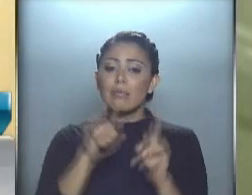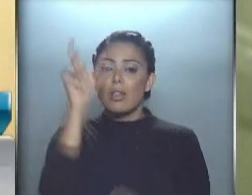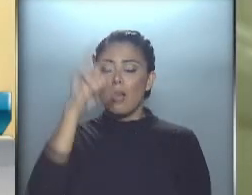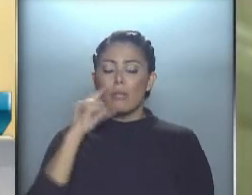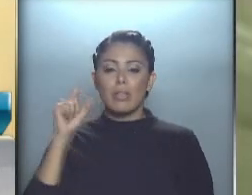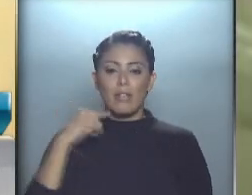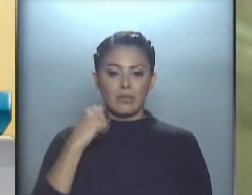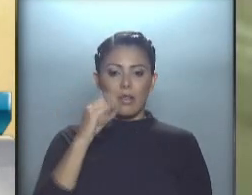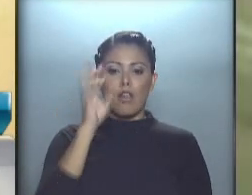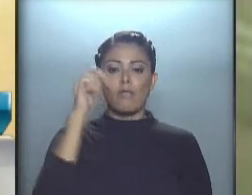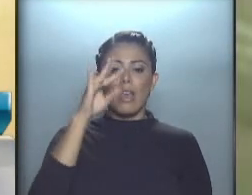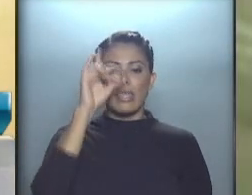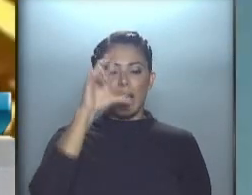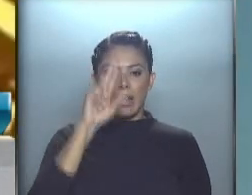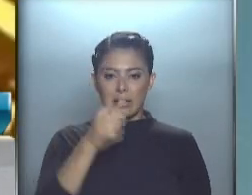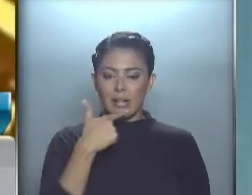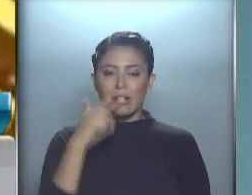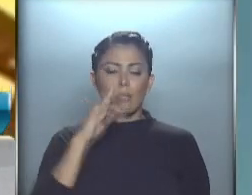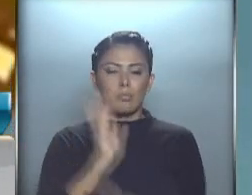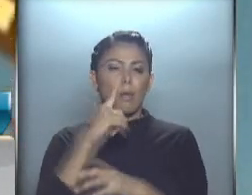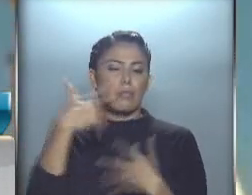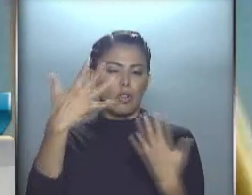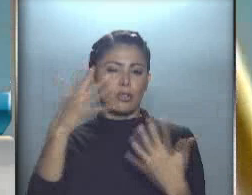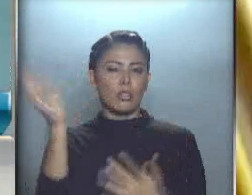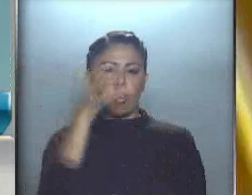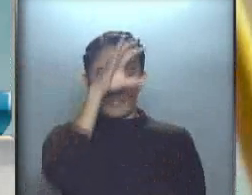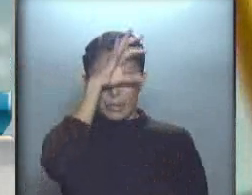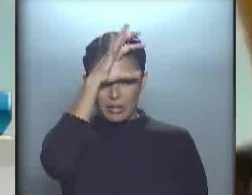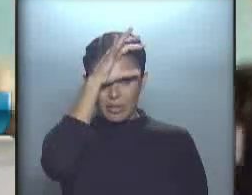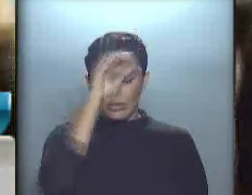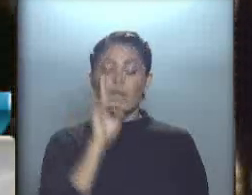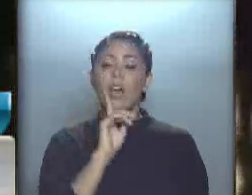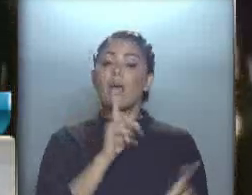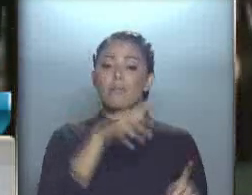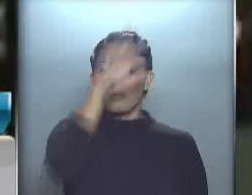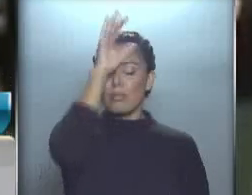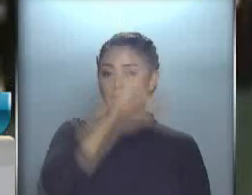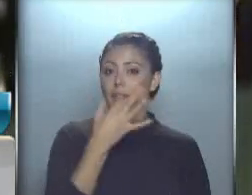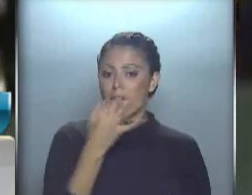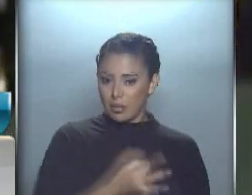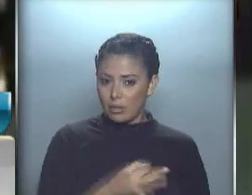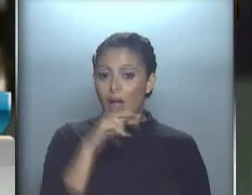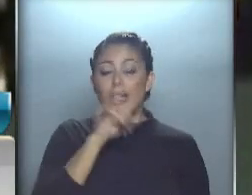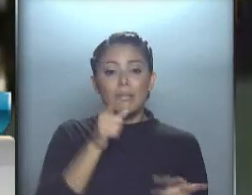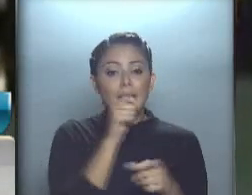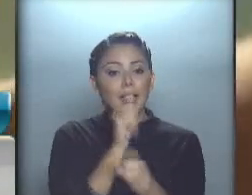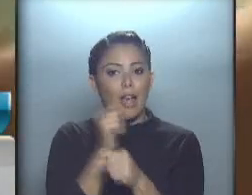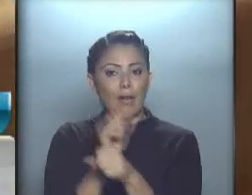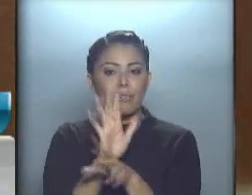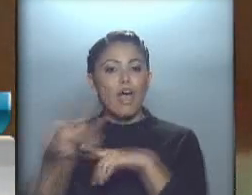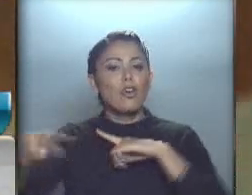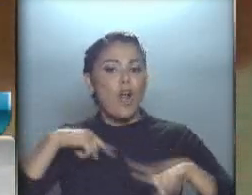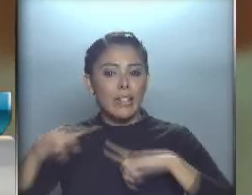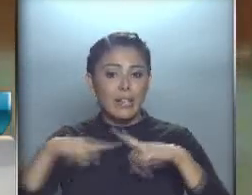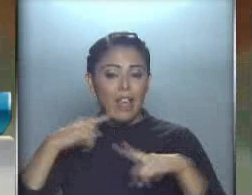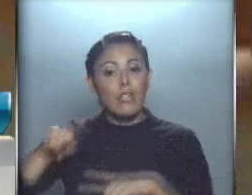Antonio Banderas, quien interpretará al más mediático de los mineros, a Mario Sepúlveda. Mario Sepúlveda, claro está, está trabajando como coordinador